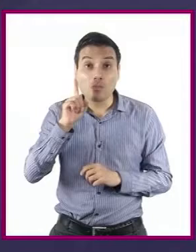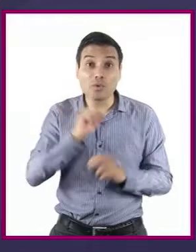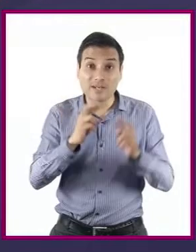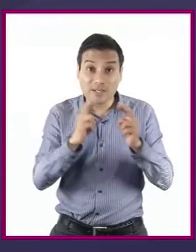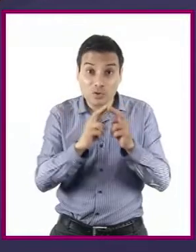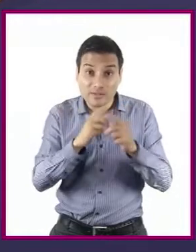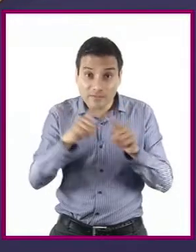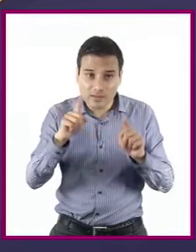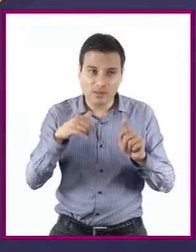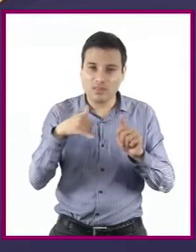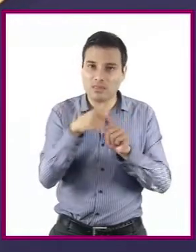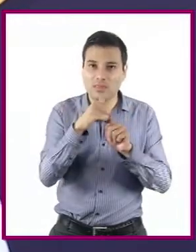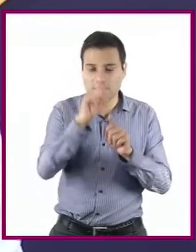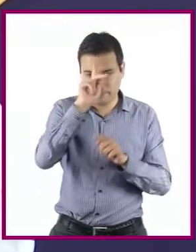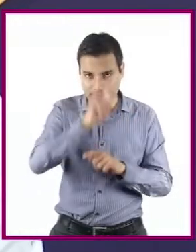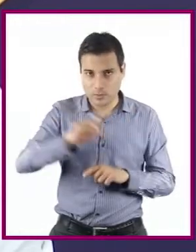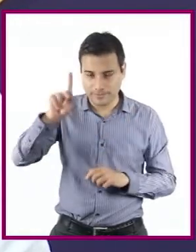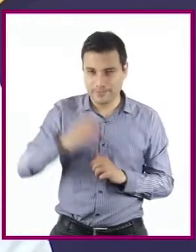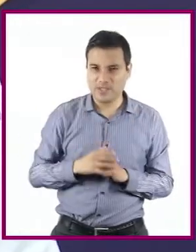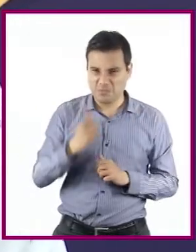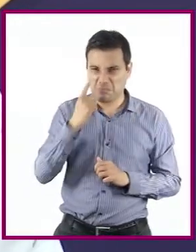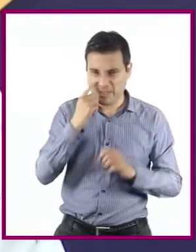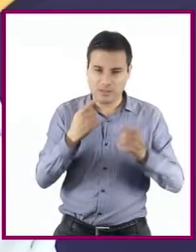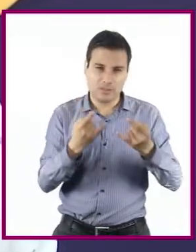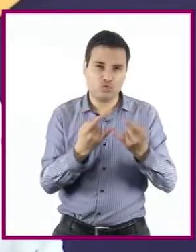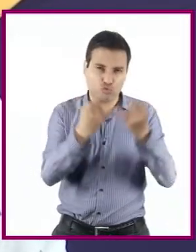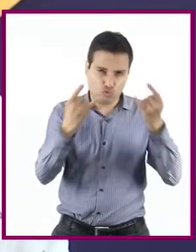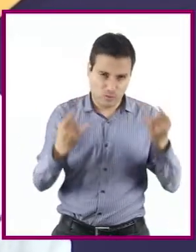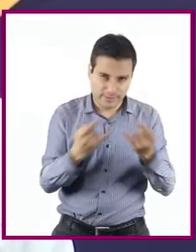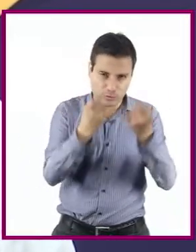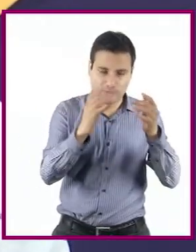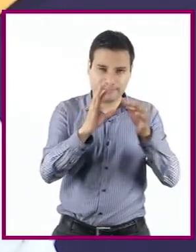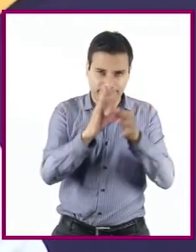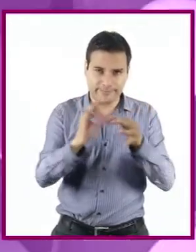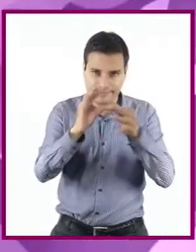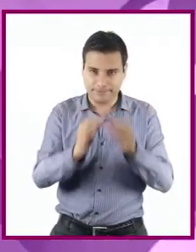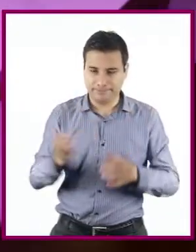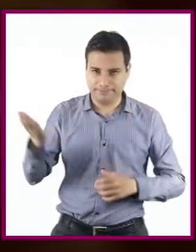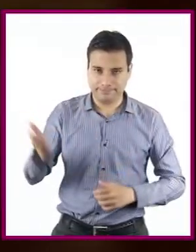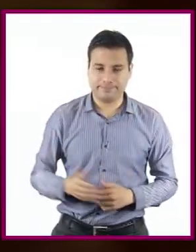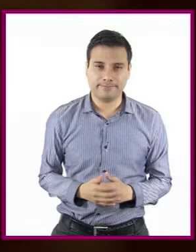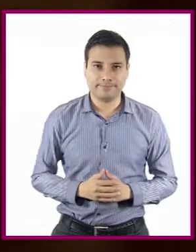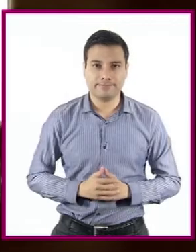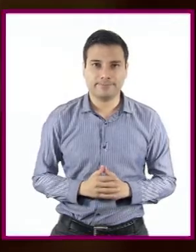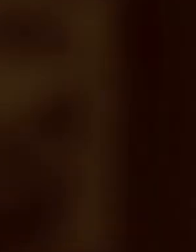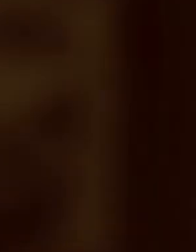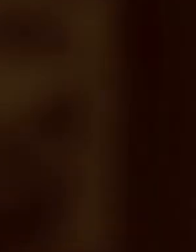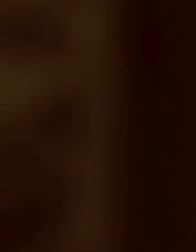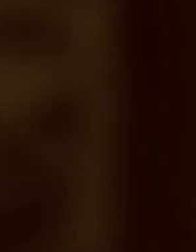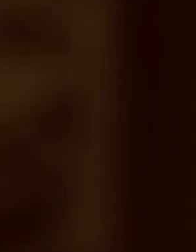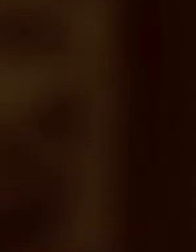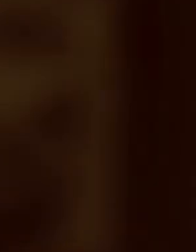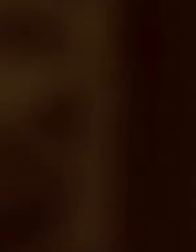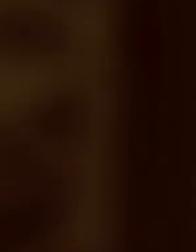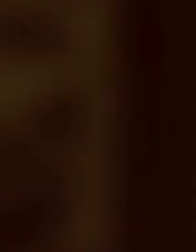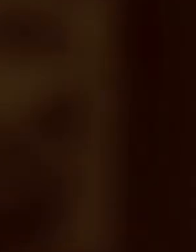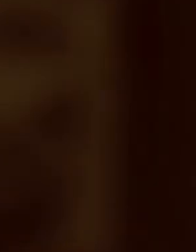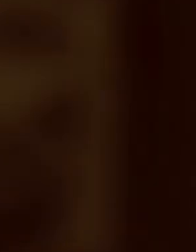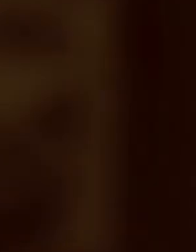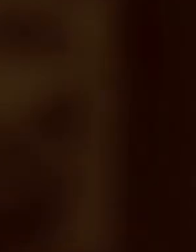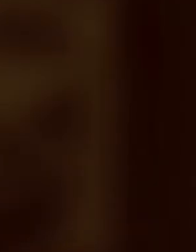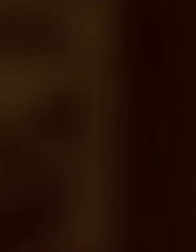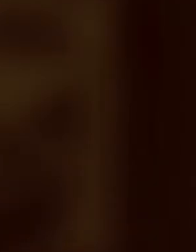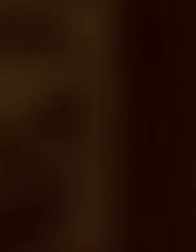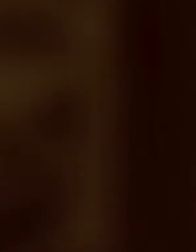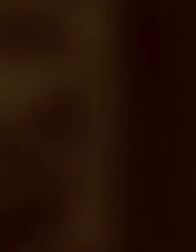Veamos algunos ejemplos de testimonios sobre distintos tipos de discriminación. Recibí un mensaje de odio de un perfil que